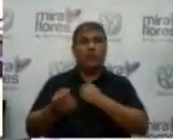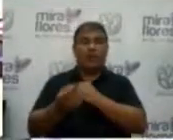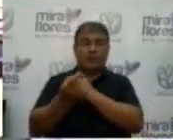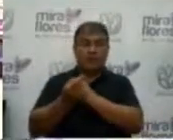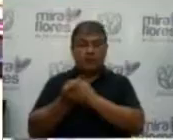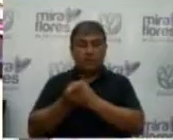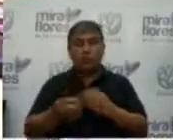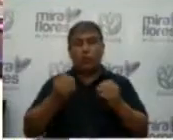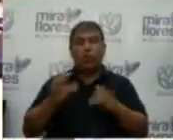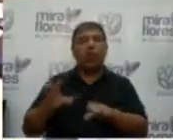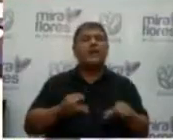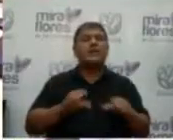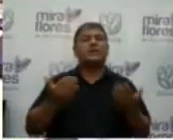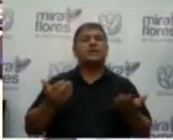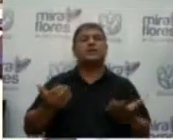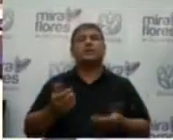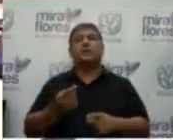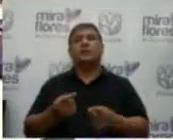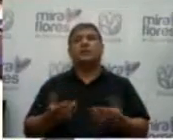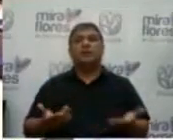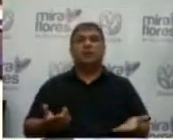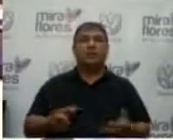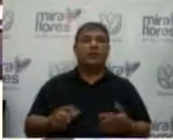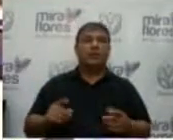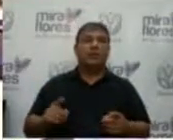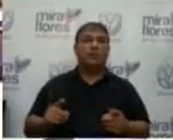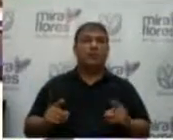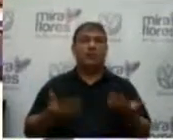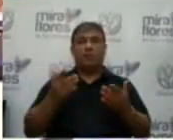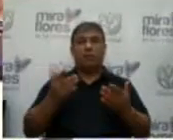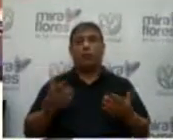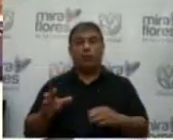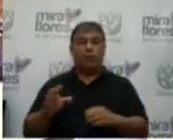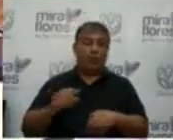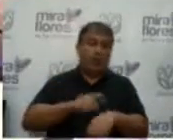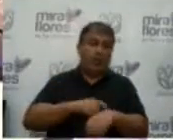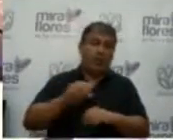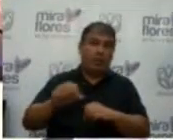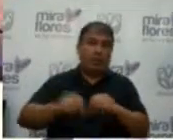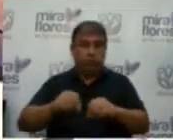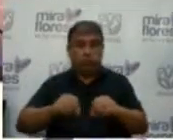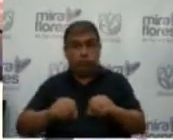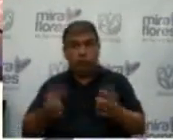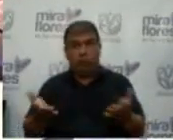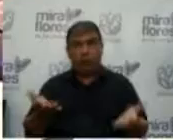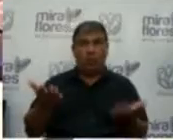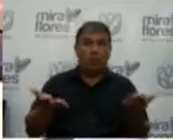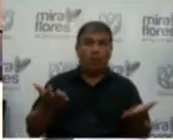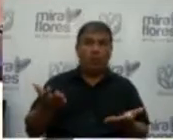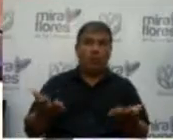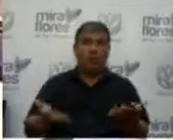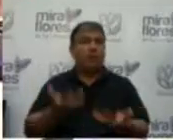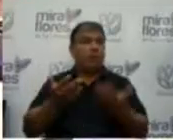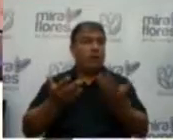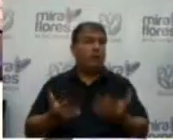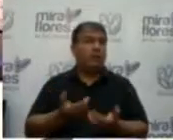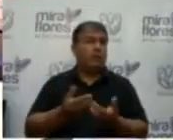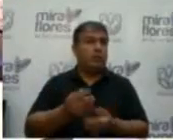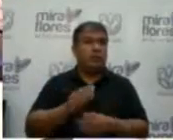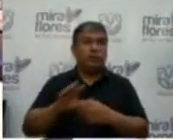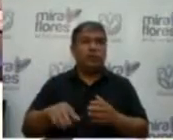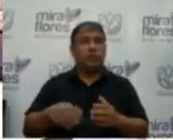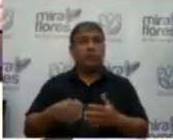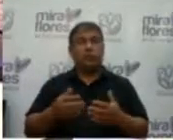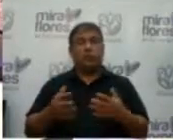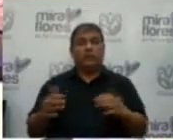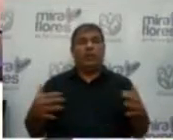capacitación de ver cómo actuar, ¿no? Porque realmente en un momento de un siniestro o de un temblor, realmente todo el mundo sale un